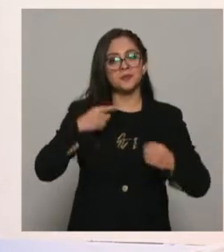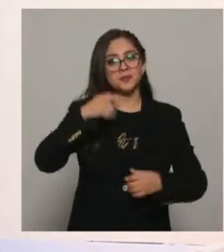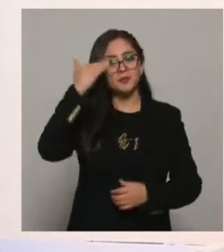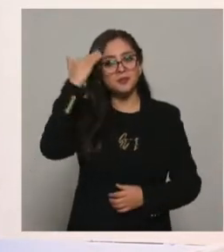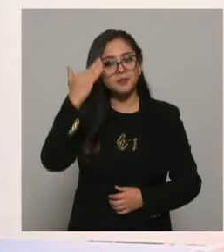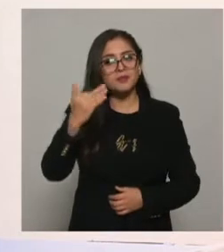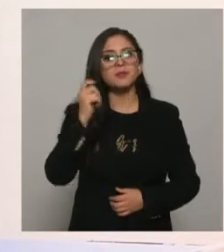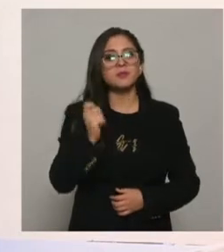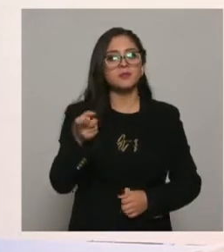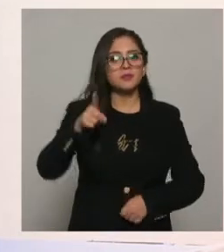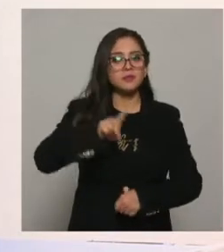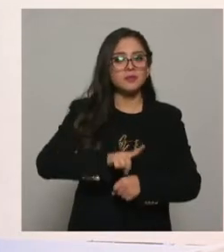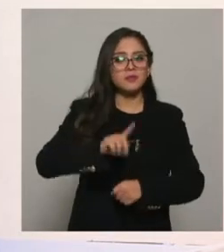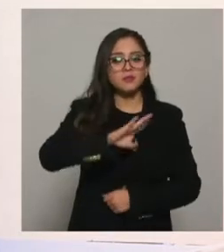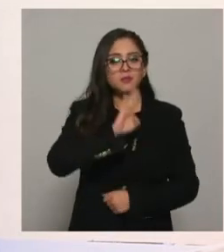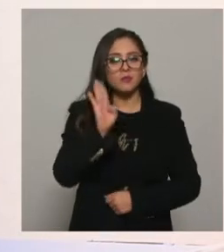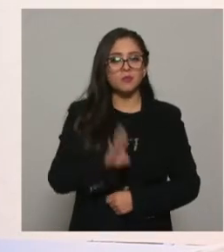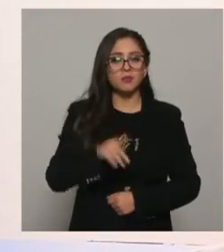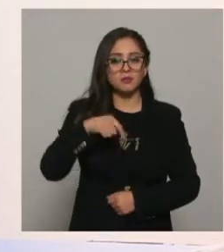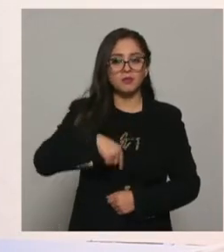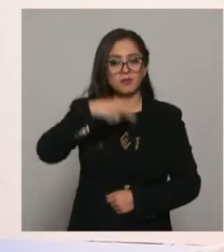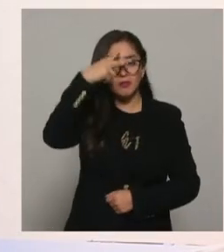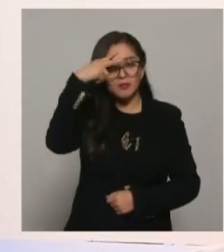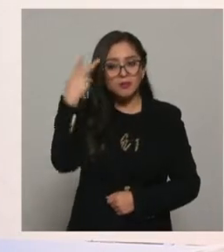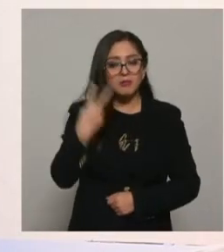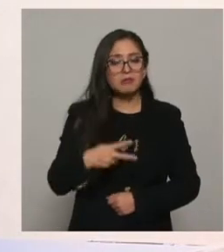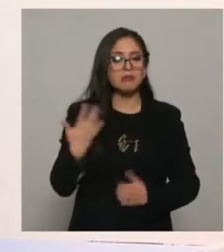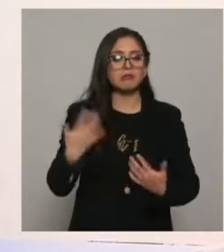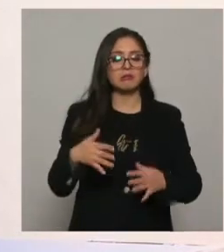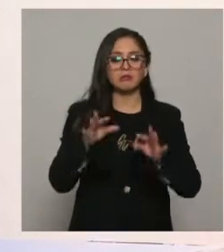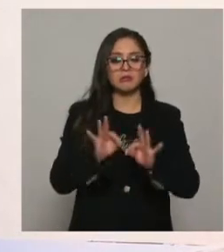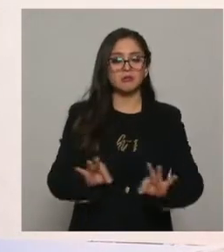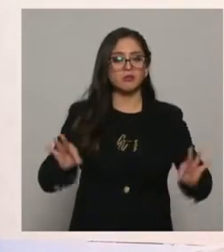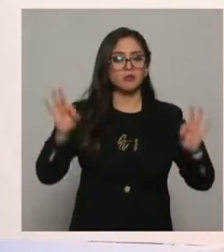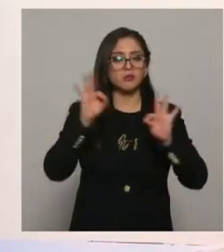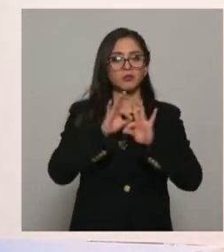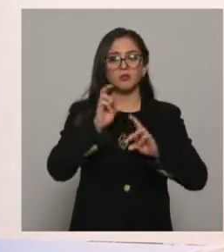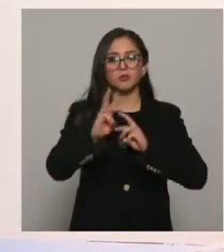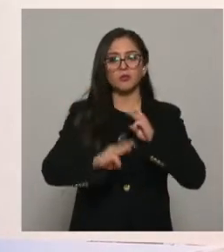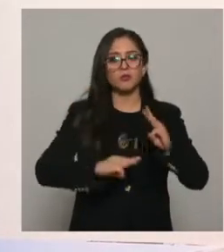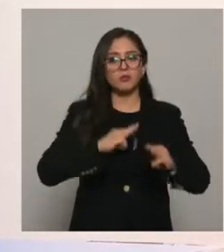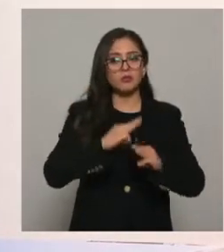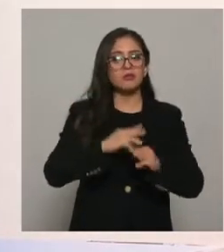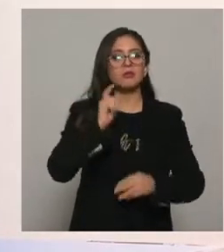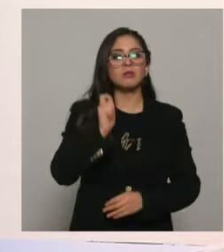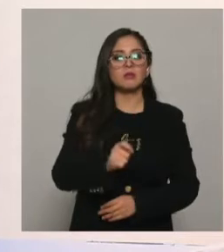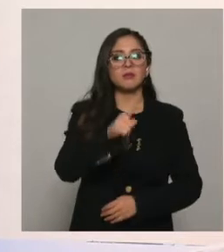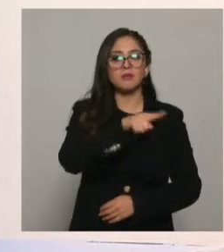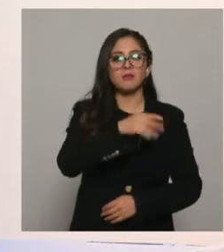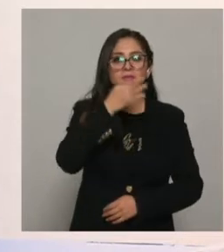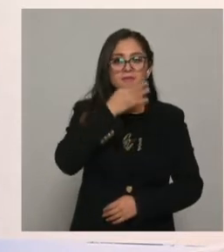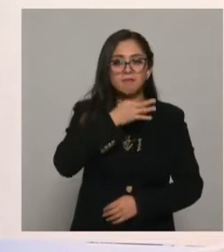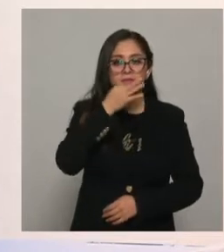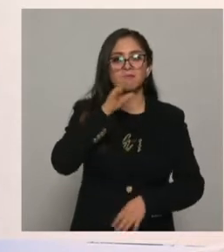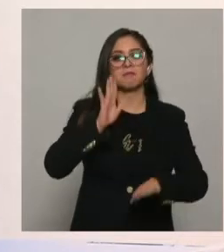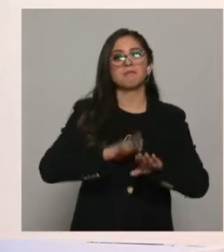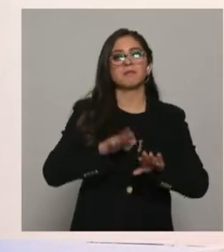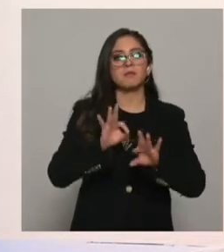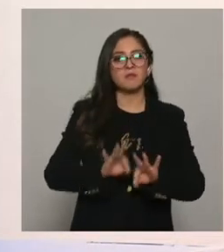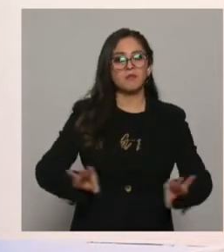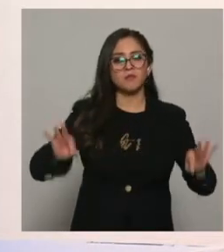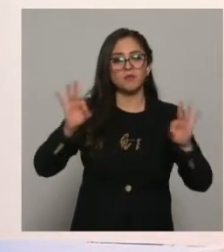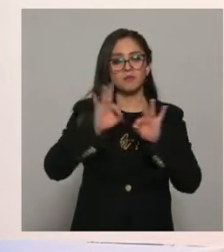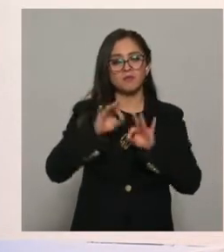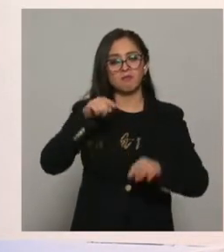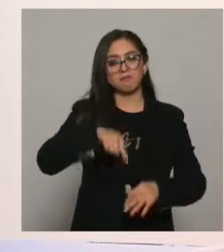Muertos en México es una de las fiestas más importantes del mundo, es una de las fiestas y conmemoraciones también más importantes de